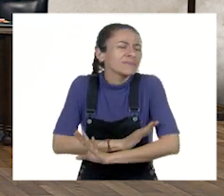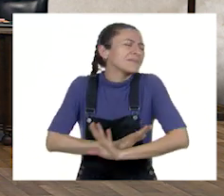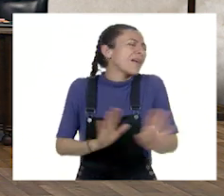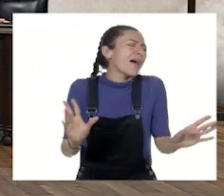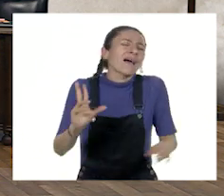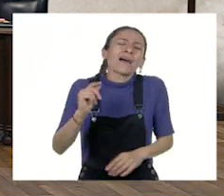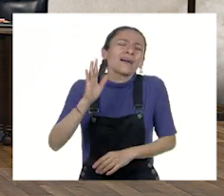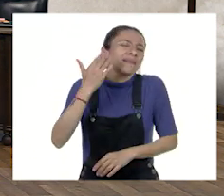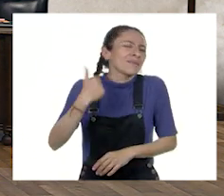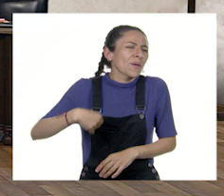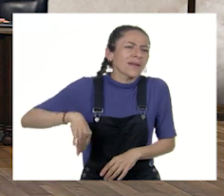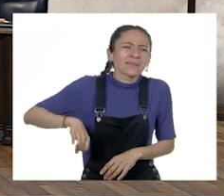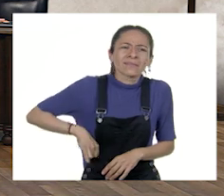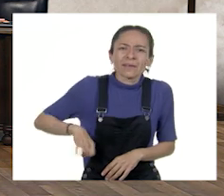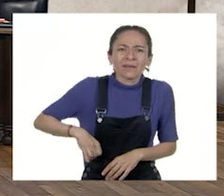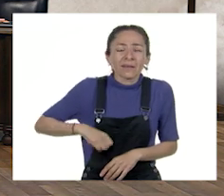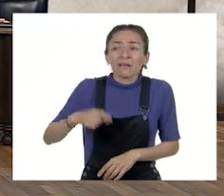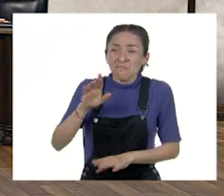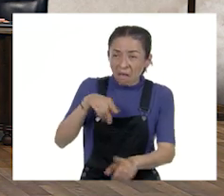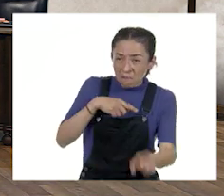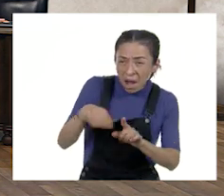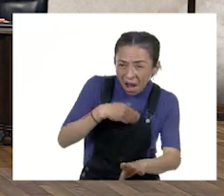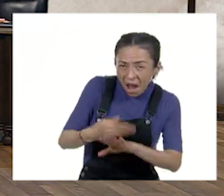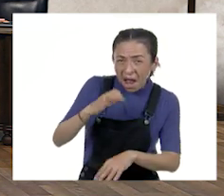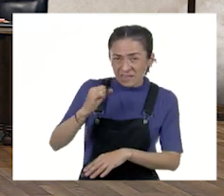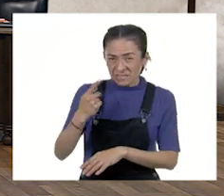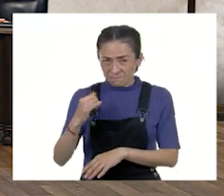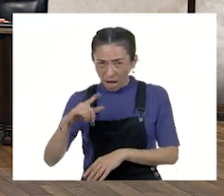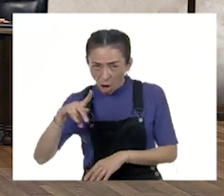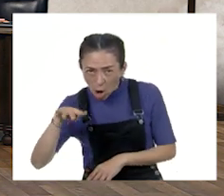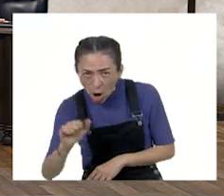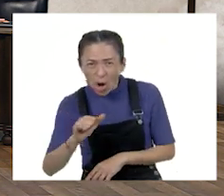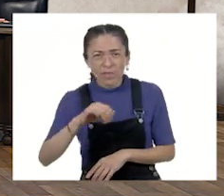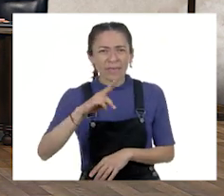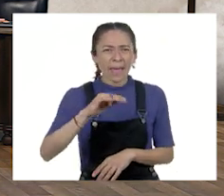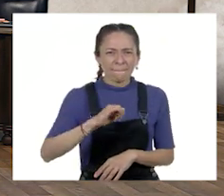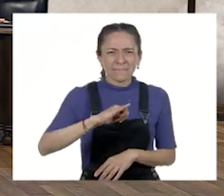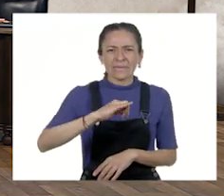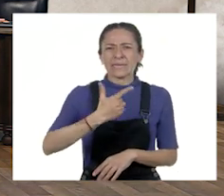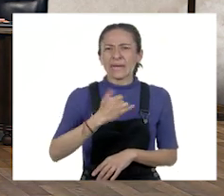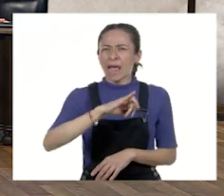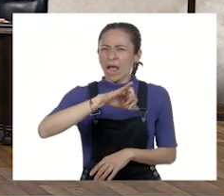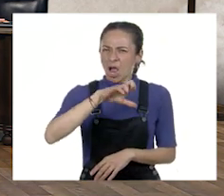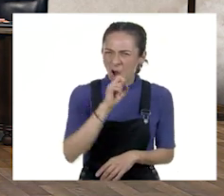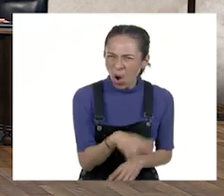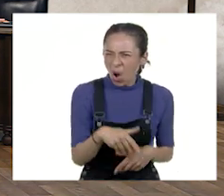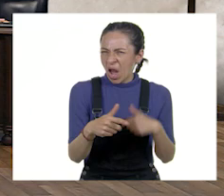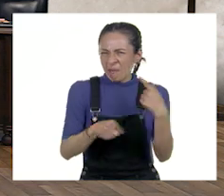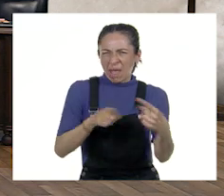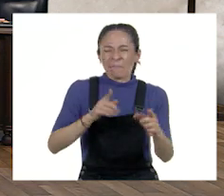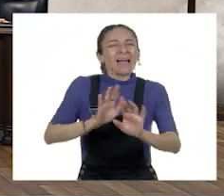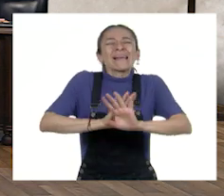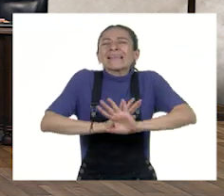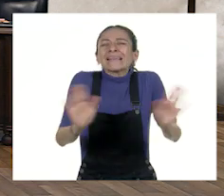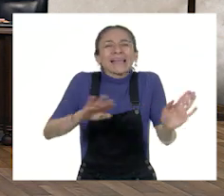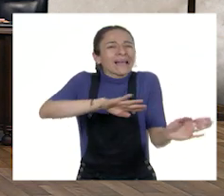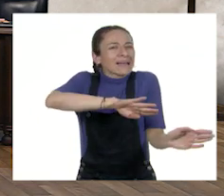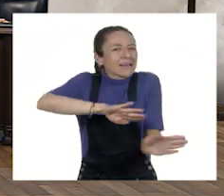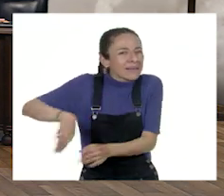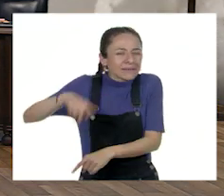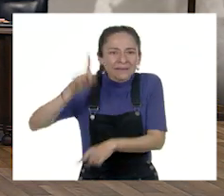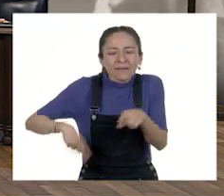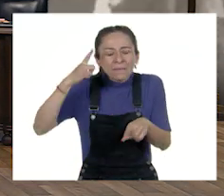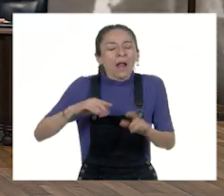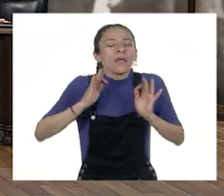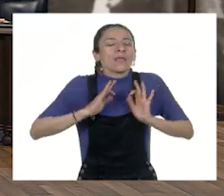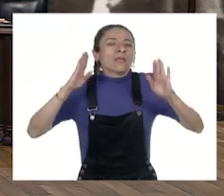que yo le haya dicho traidor, respelota o migajón. El chiste era desahogarse de tanta tensión. Y bueno, al día siguiente sería